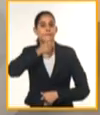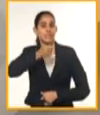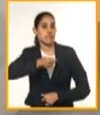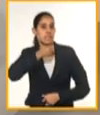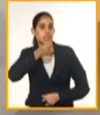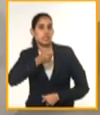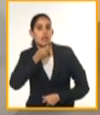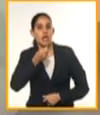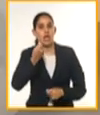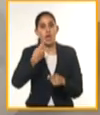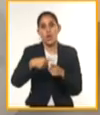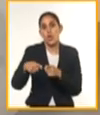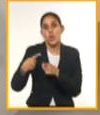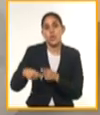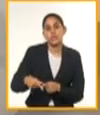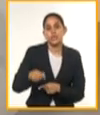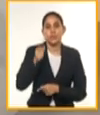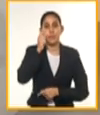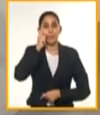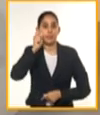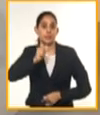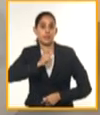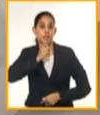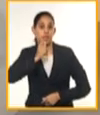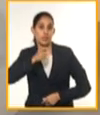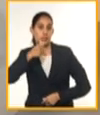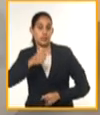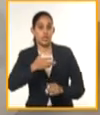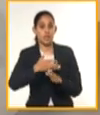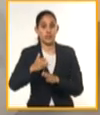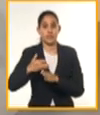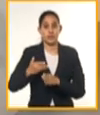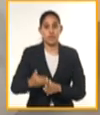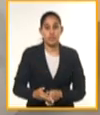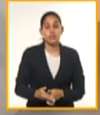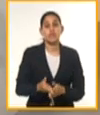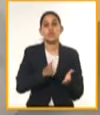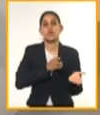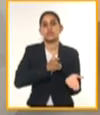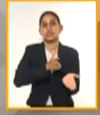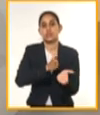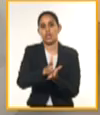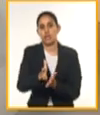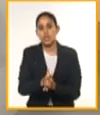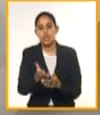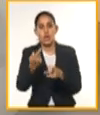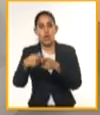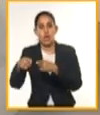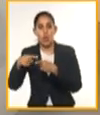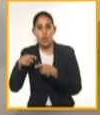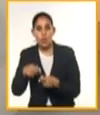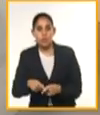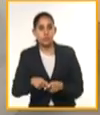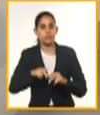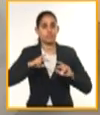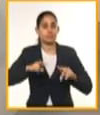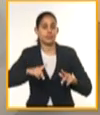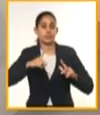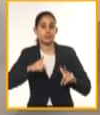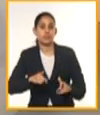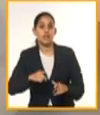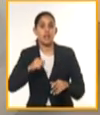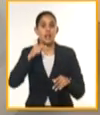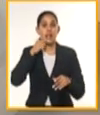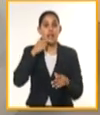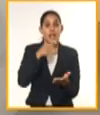Balcanes, acabaron con la ex Yugoslavia, después han seguido hiriendo punzantemente a Serbia a partir de